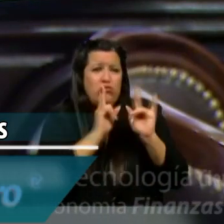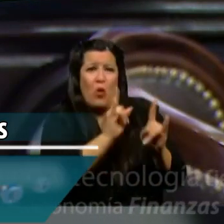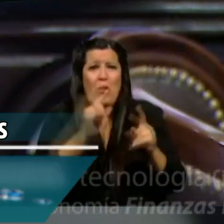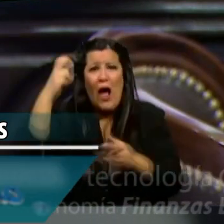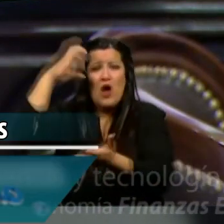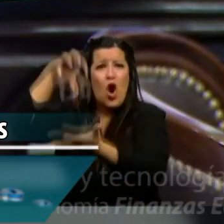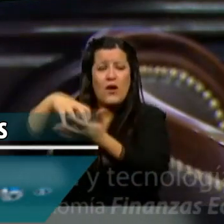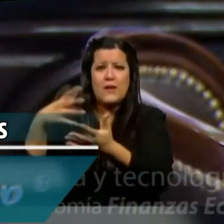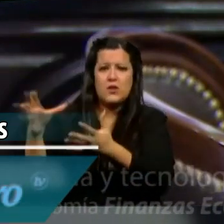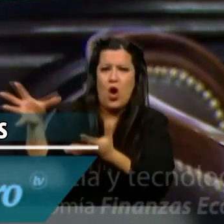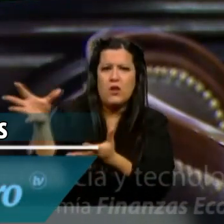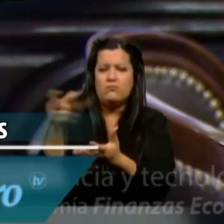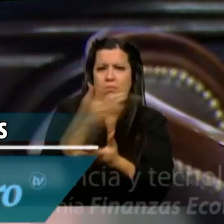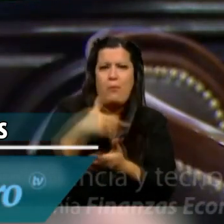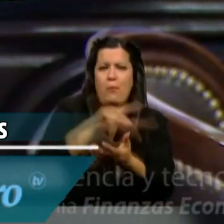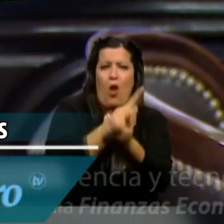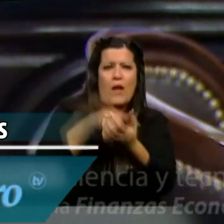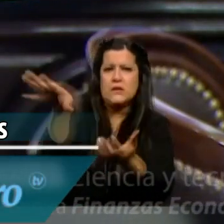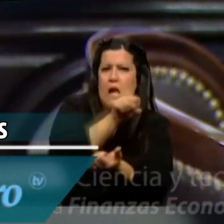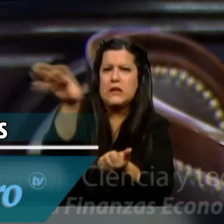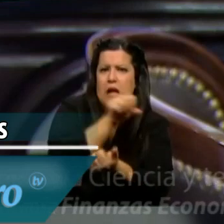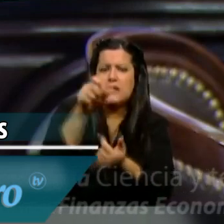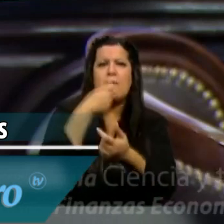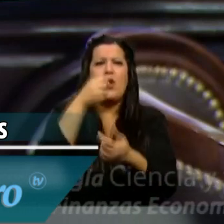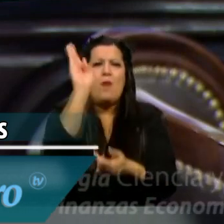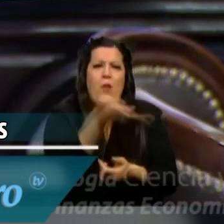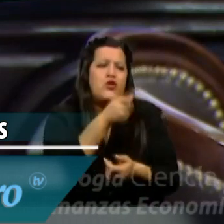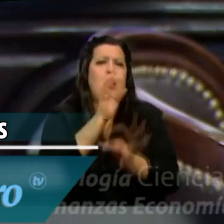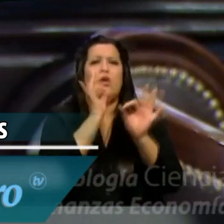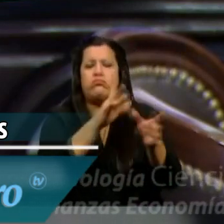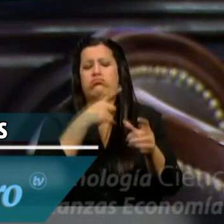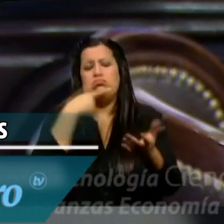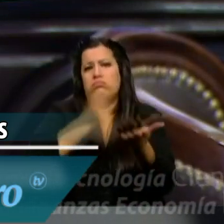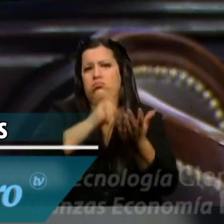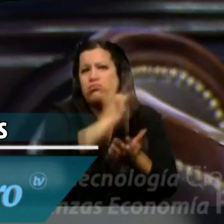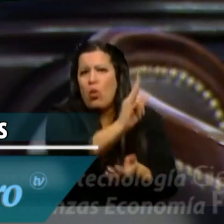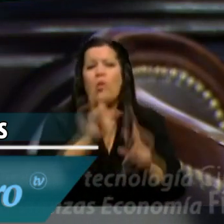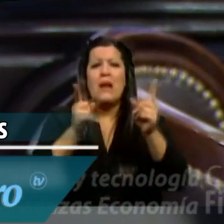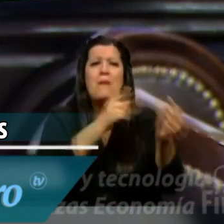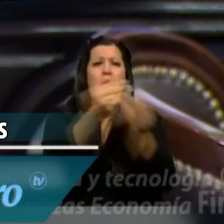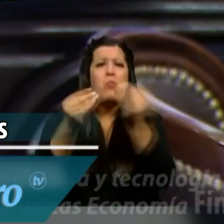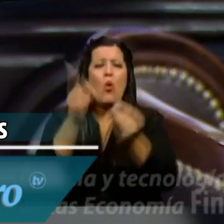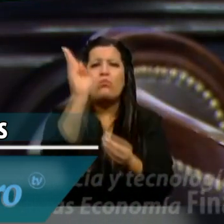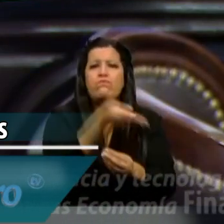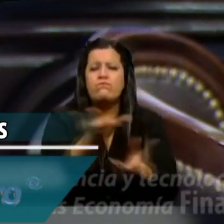Congreso. Arbitrariedad en el manejo de los porcentajes de corte, arbitrariedad en el manejo de los cupos,